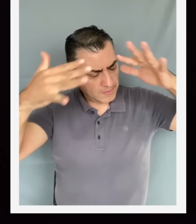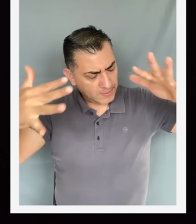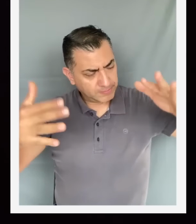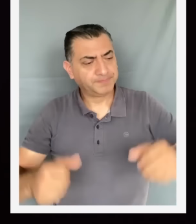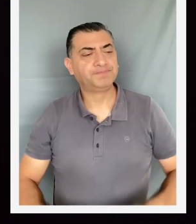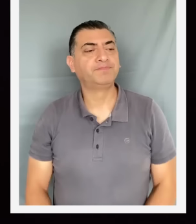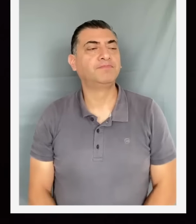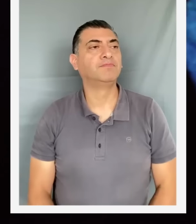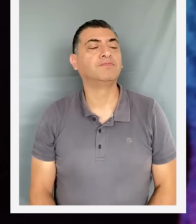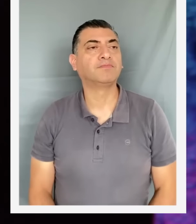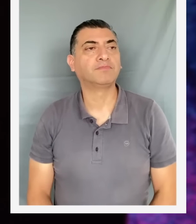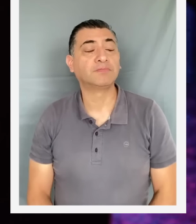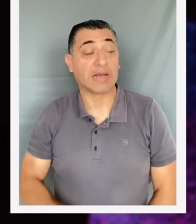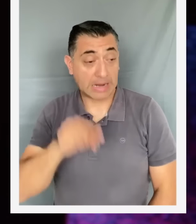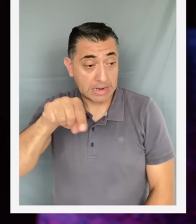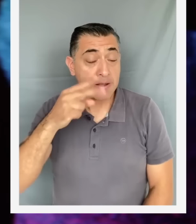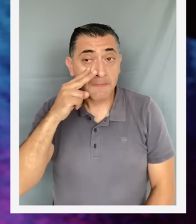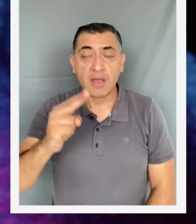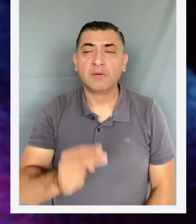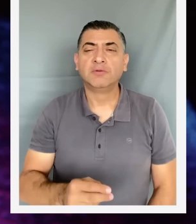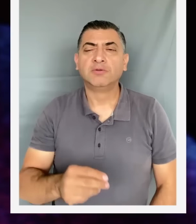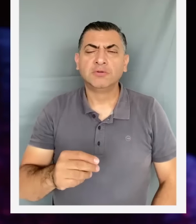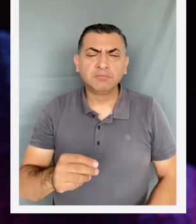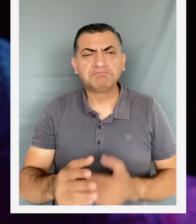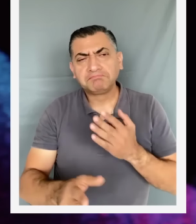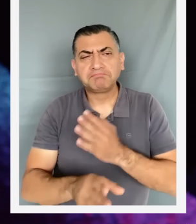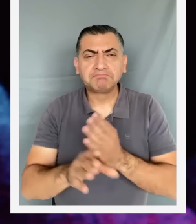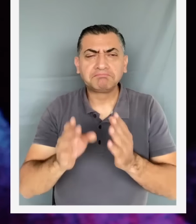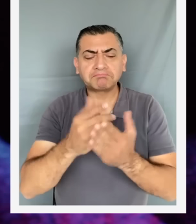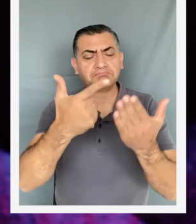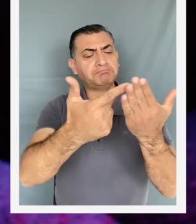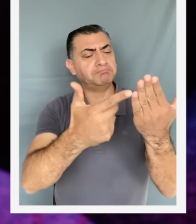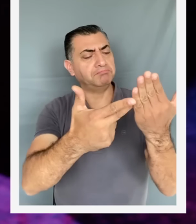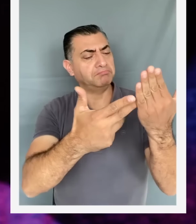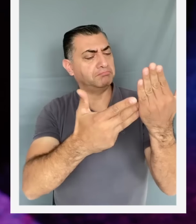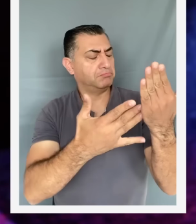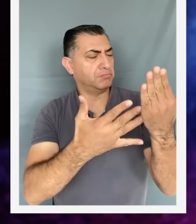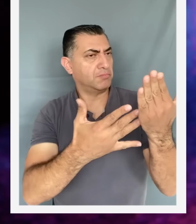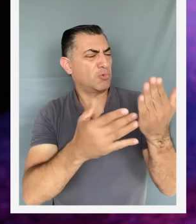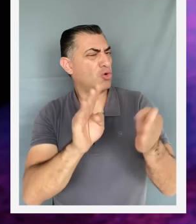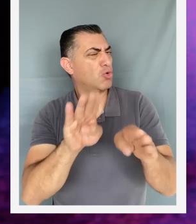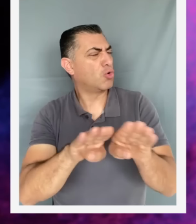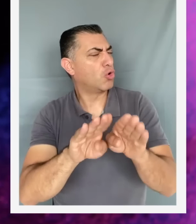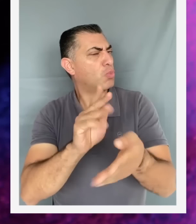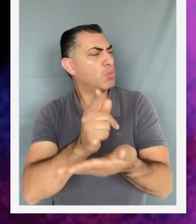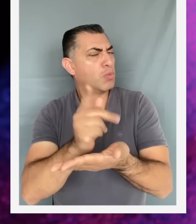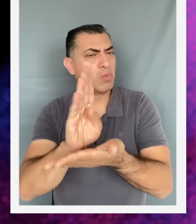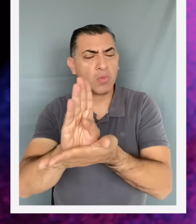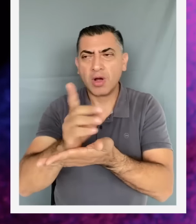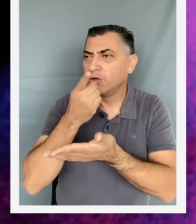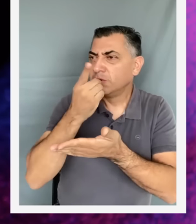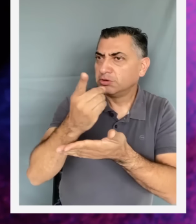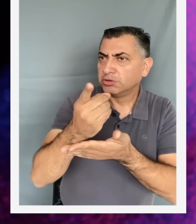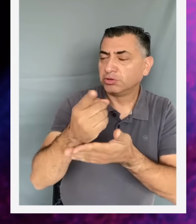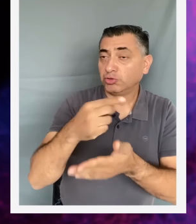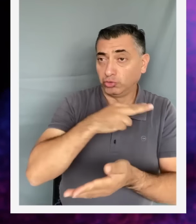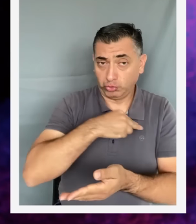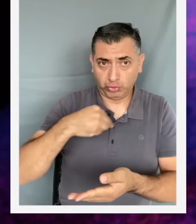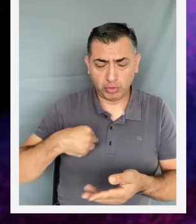su preciosa palabra Bueno aquí encontramos algunas instrucciones del apóstol Pablo que otra vez está insistiendo de modo que